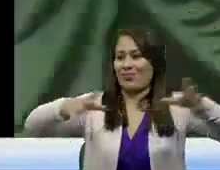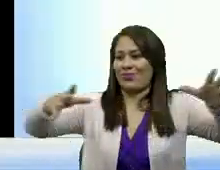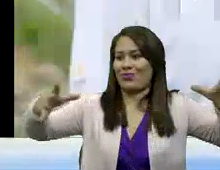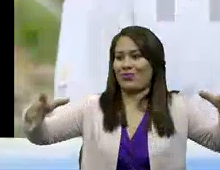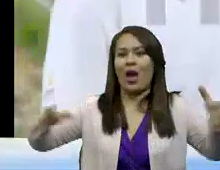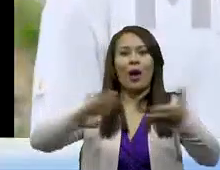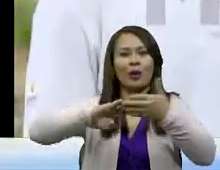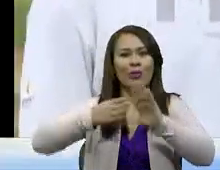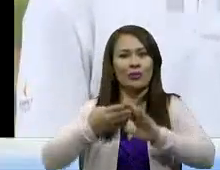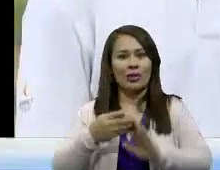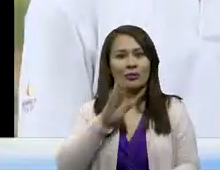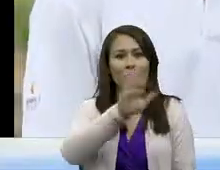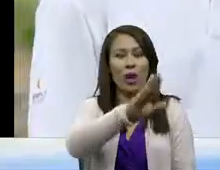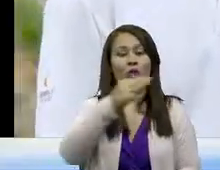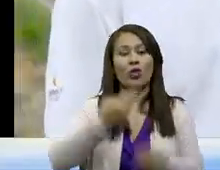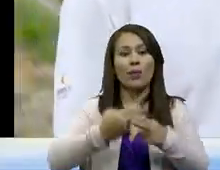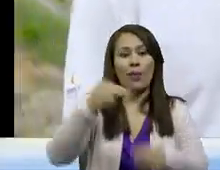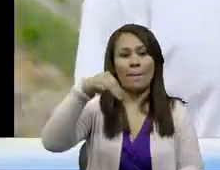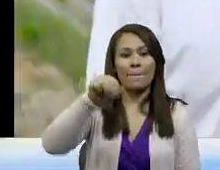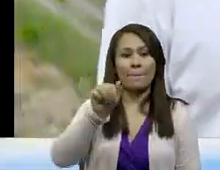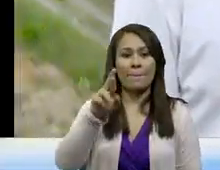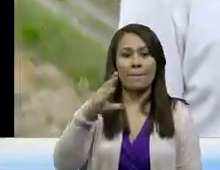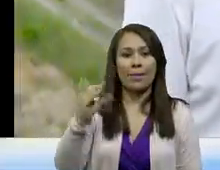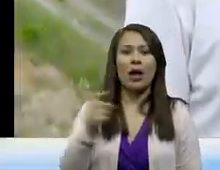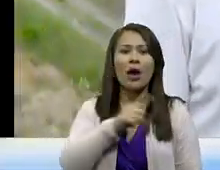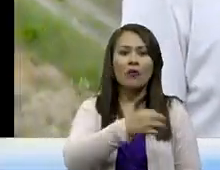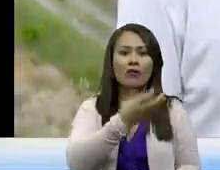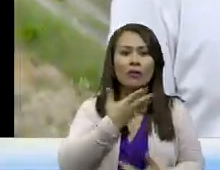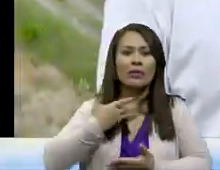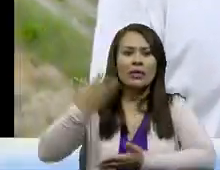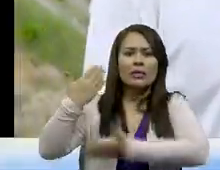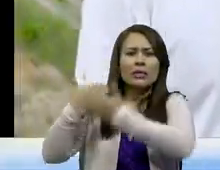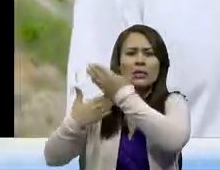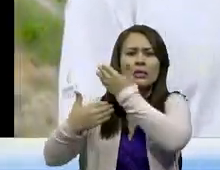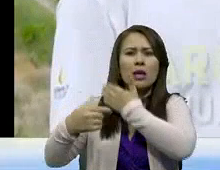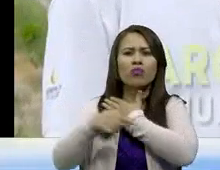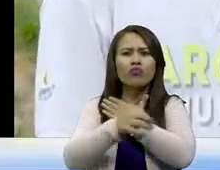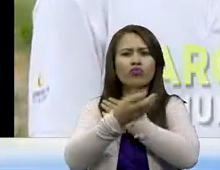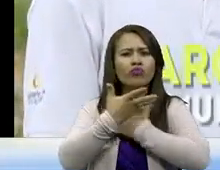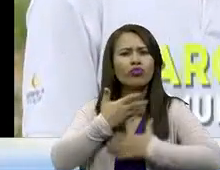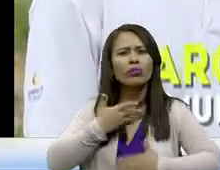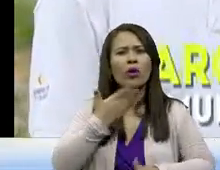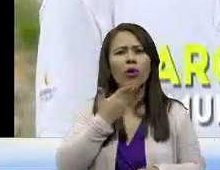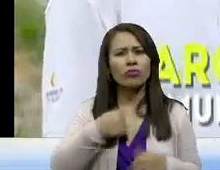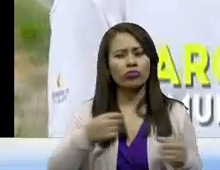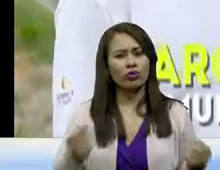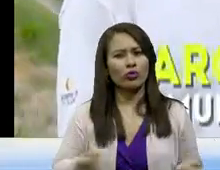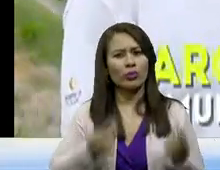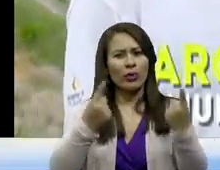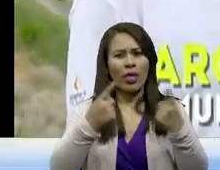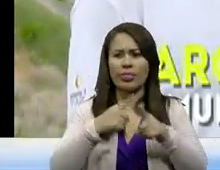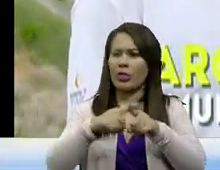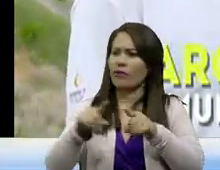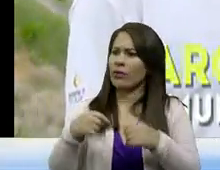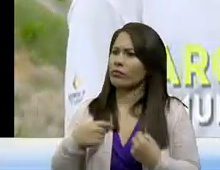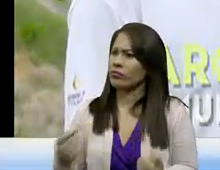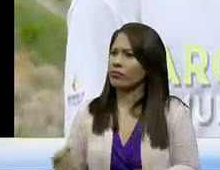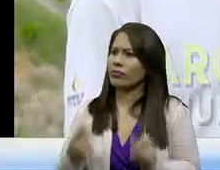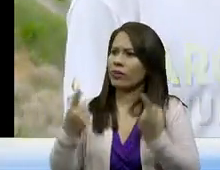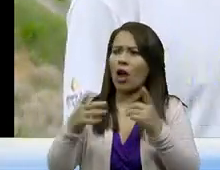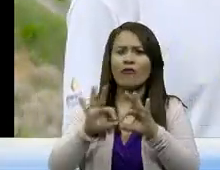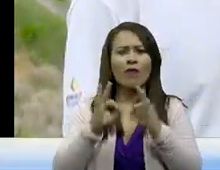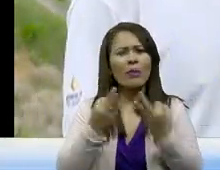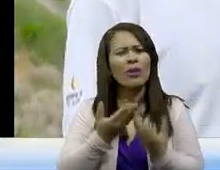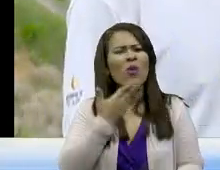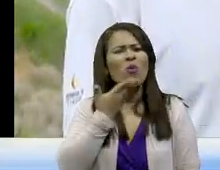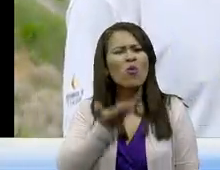comunidad? Marco José me ha hablado mucho de la historia de sus ancestros y hay algo que me llama la atención porque hay una diferencia en cuanto a la estructura